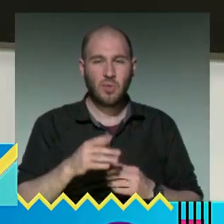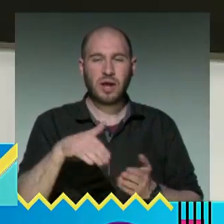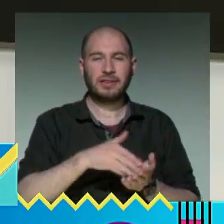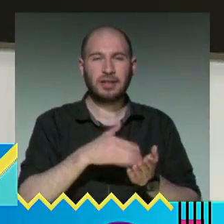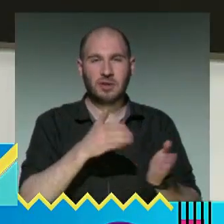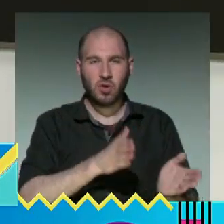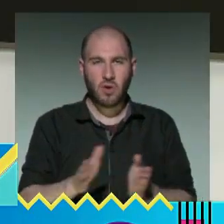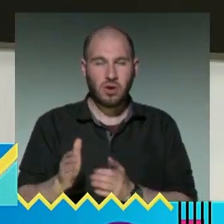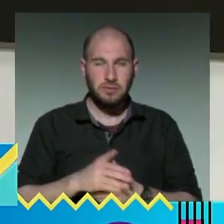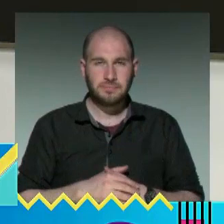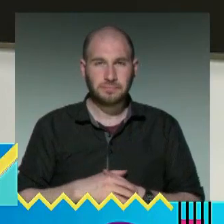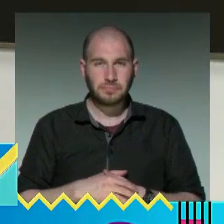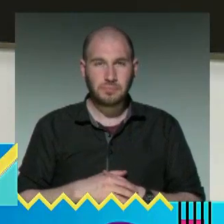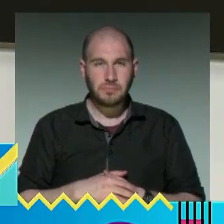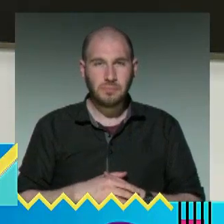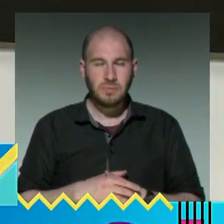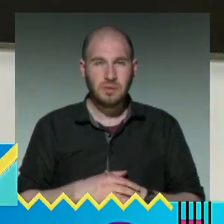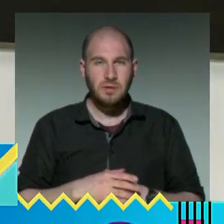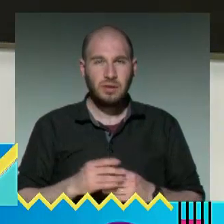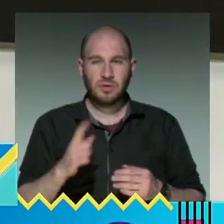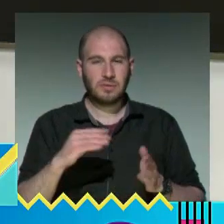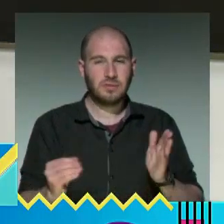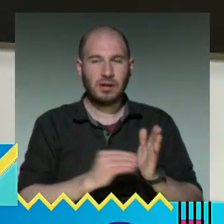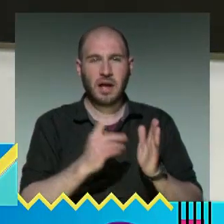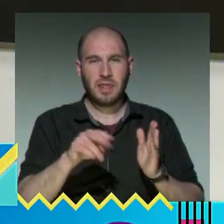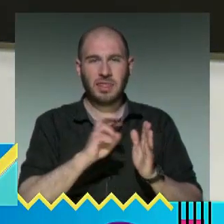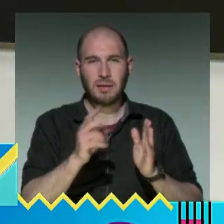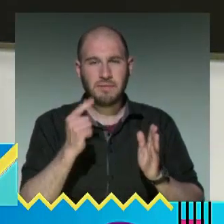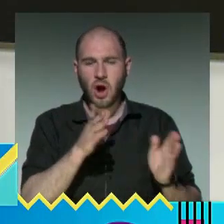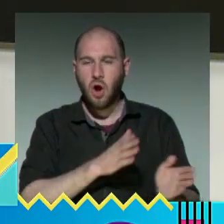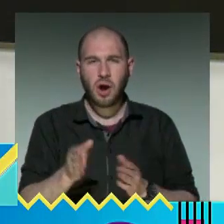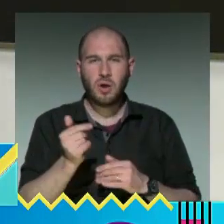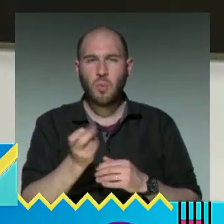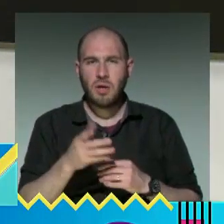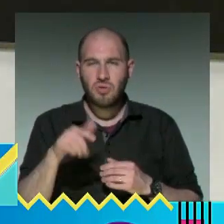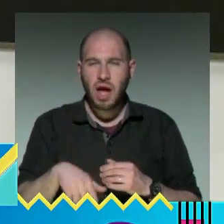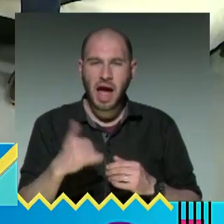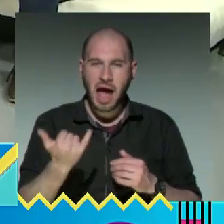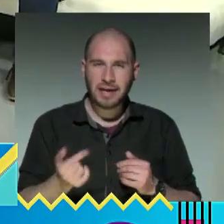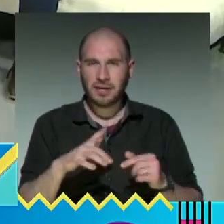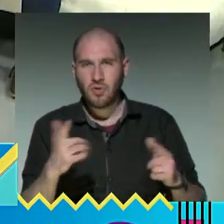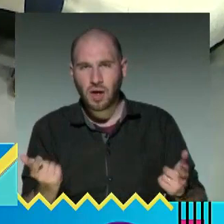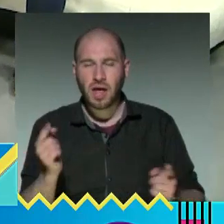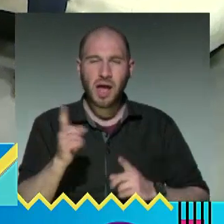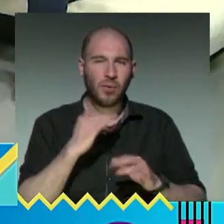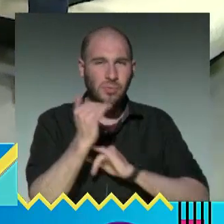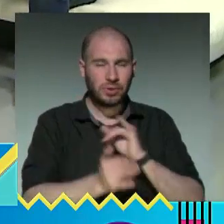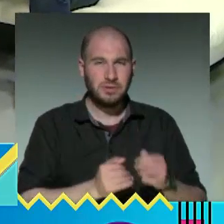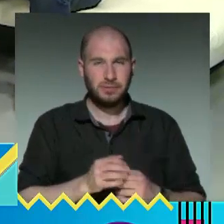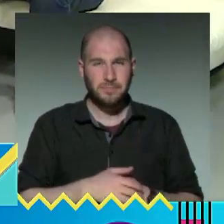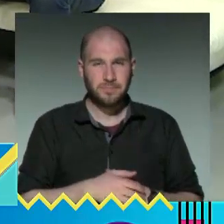territorial también, ¿no? Bueno, ¿en qué calificación entramos hoy en términos? ¿Cuánto ordenamiento tenemos o no? No sé si alguno se anima.